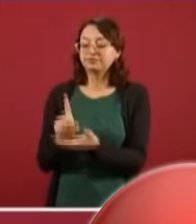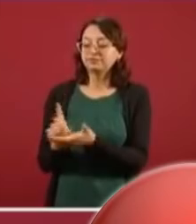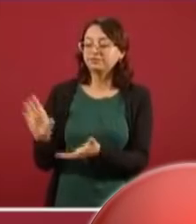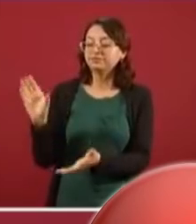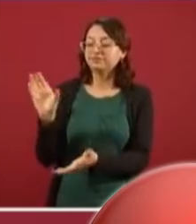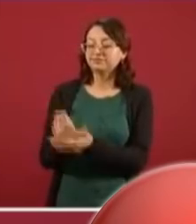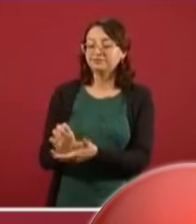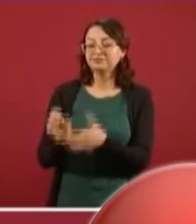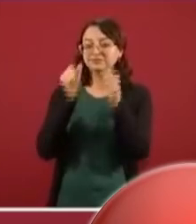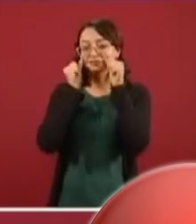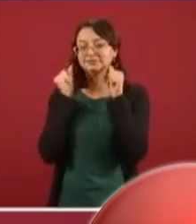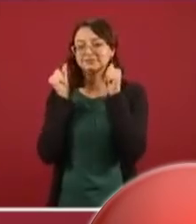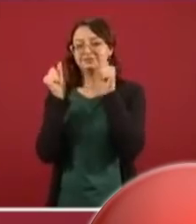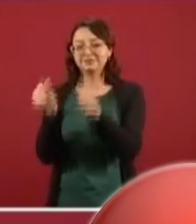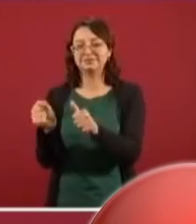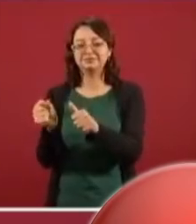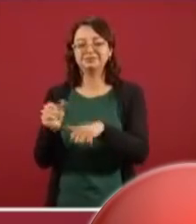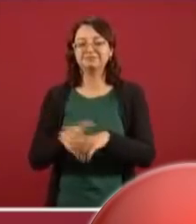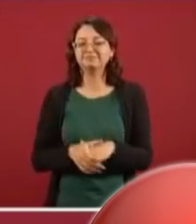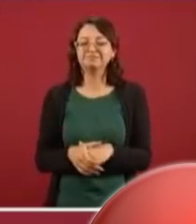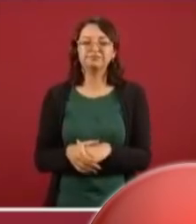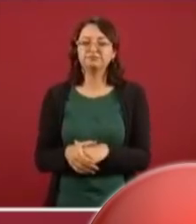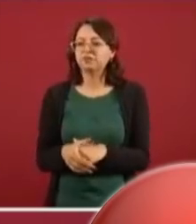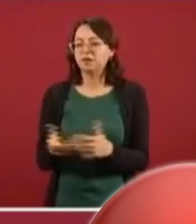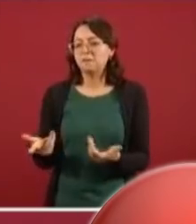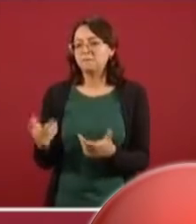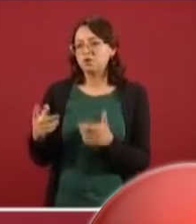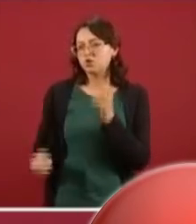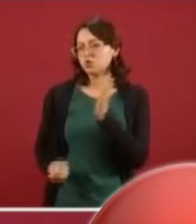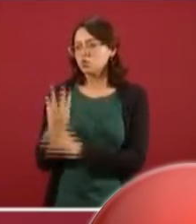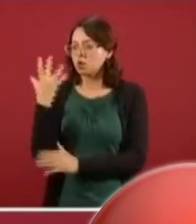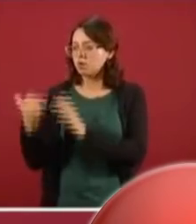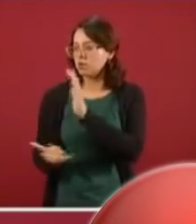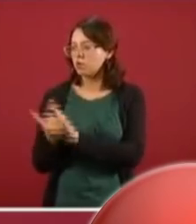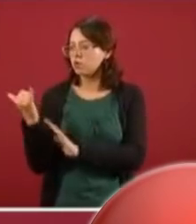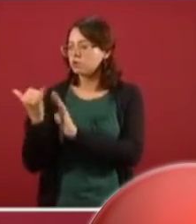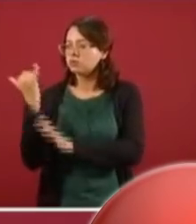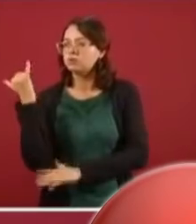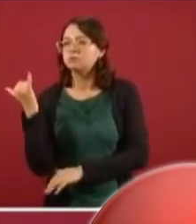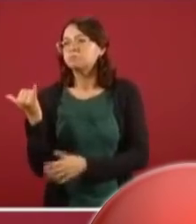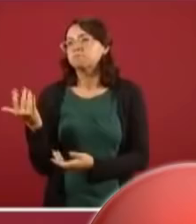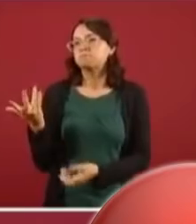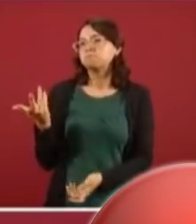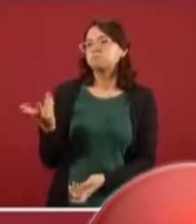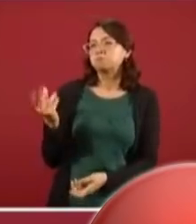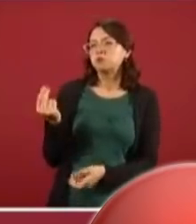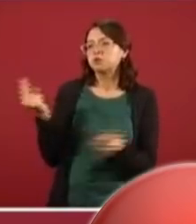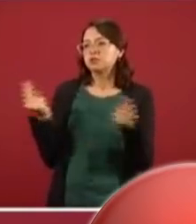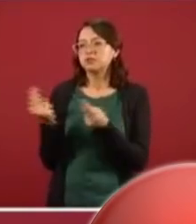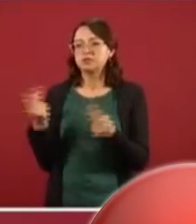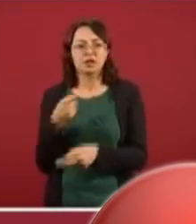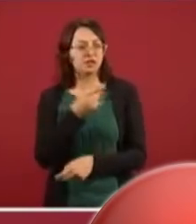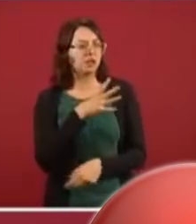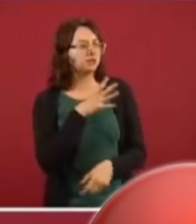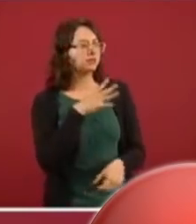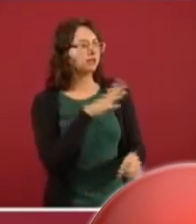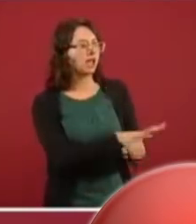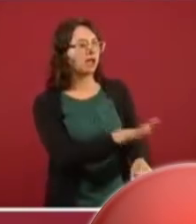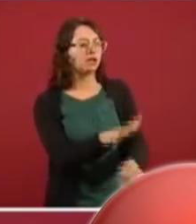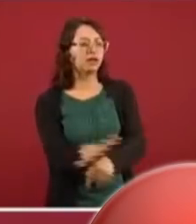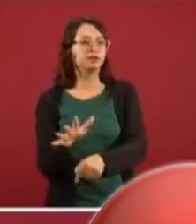la discapacidad, sino qué tenemos en el país, qué se está subutilizando. Es como el